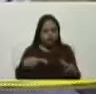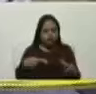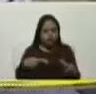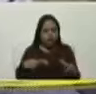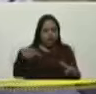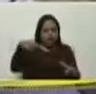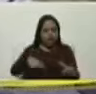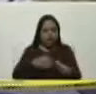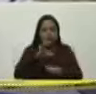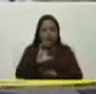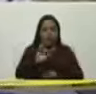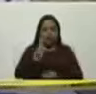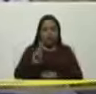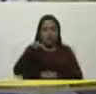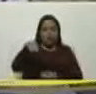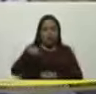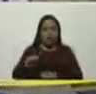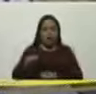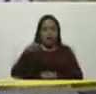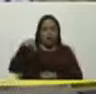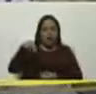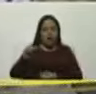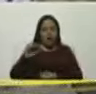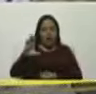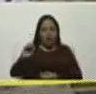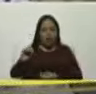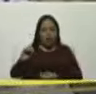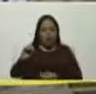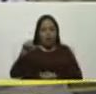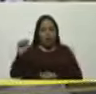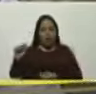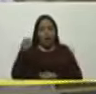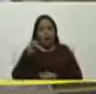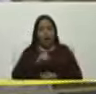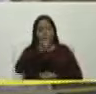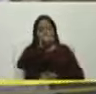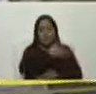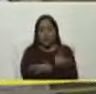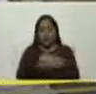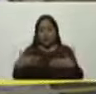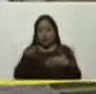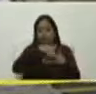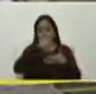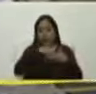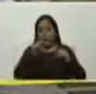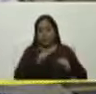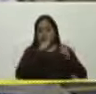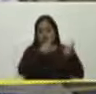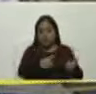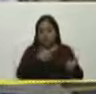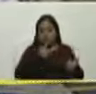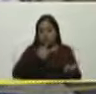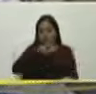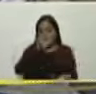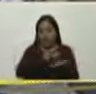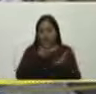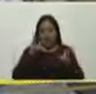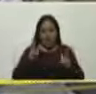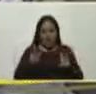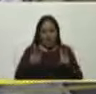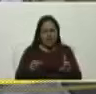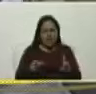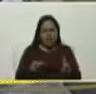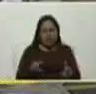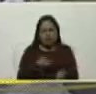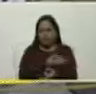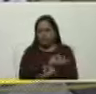Cumanacoa. Tiene $1 millón arrancando. El fondo que aprobé para tejería funcionó